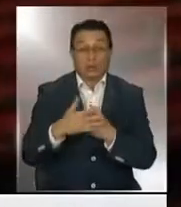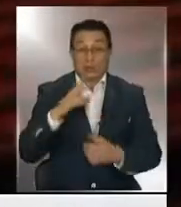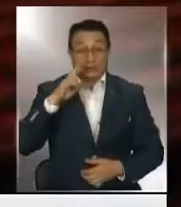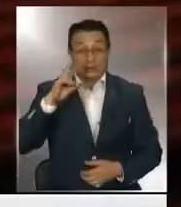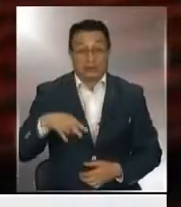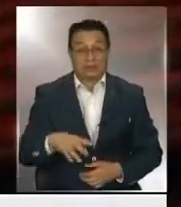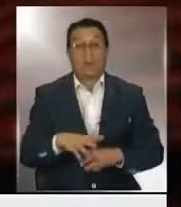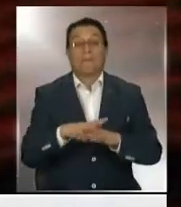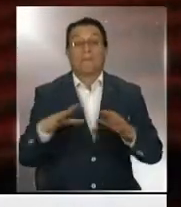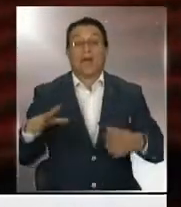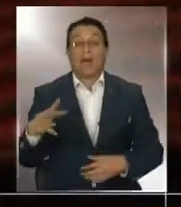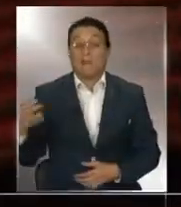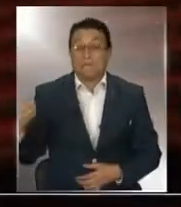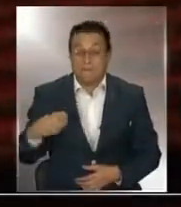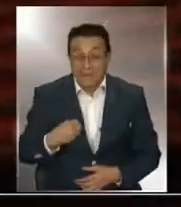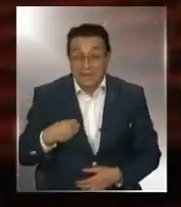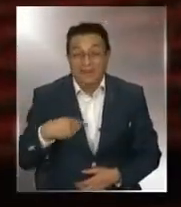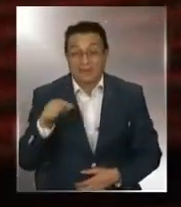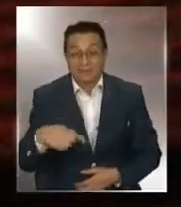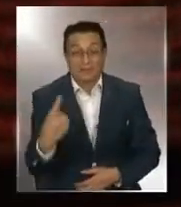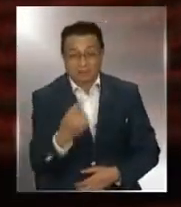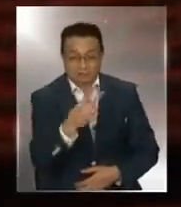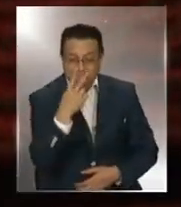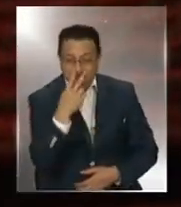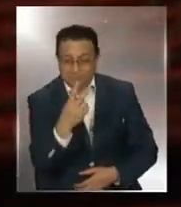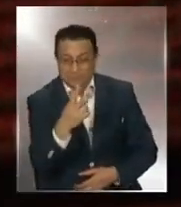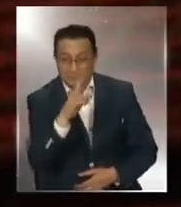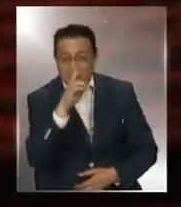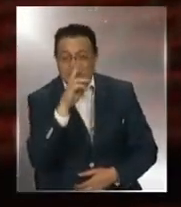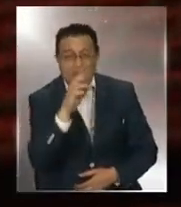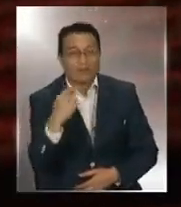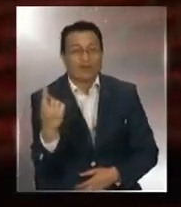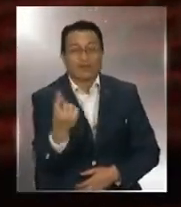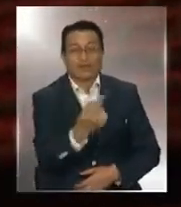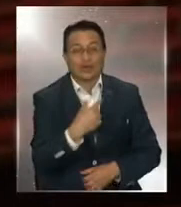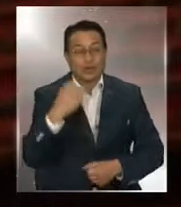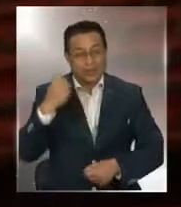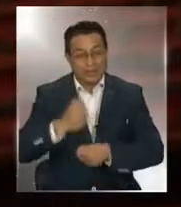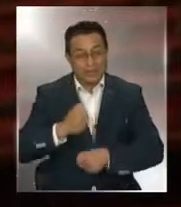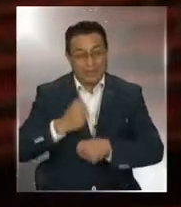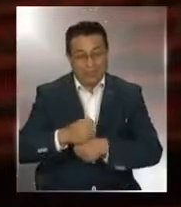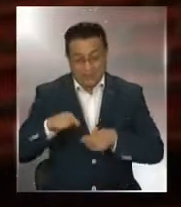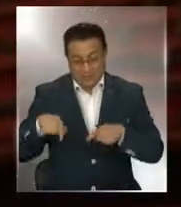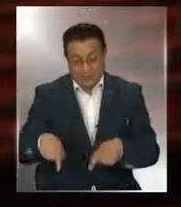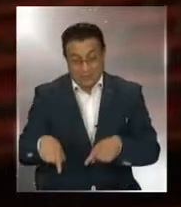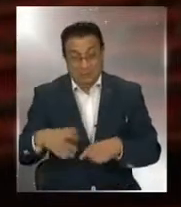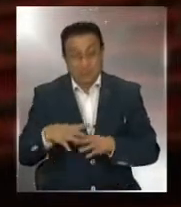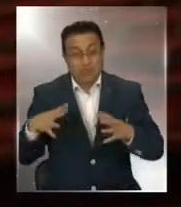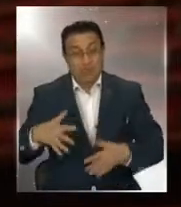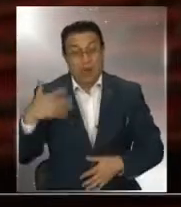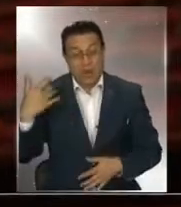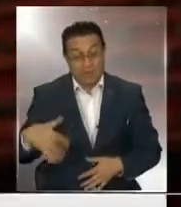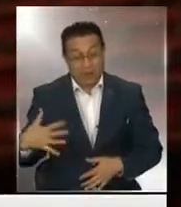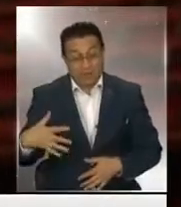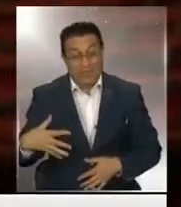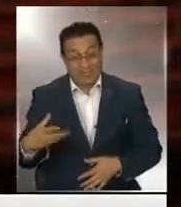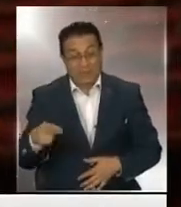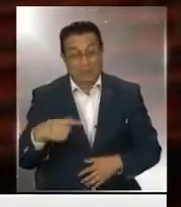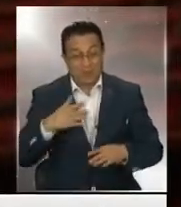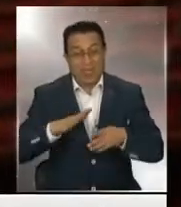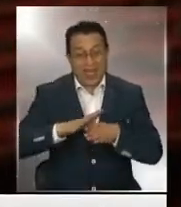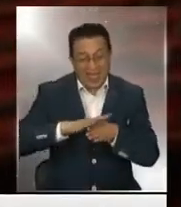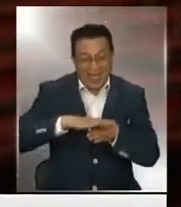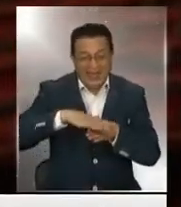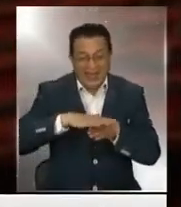Lo más triste de todo, nos hemos dado cuenta cómo de alguna otra manera los que ejercemos esta labor tan importante para una sociedad como es el